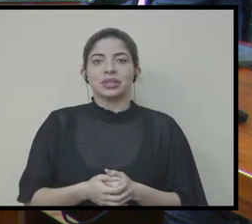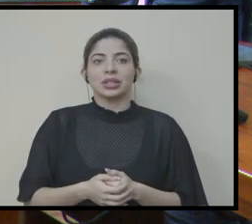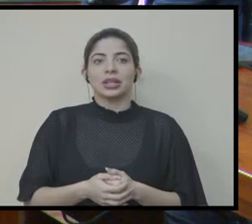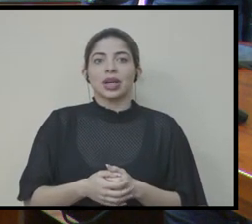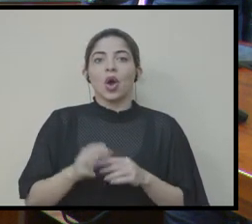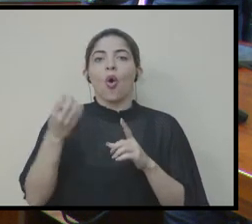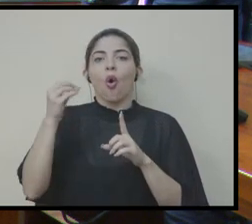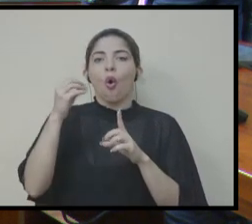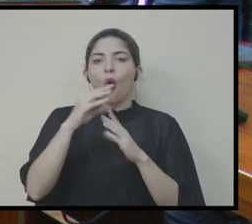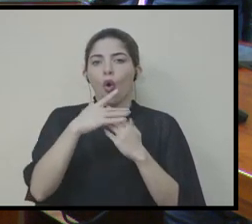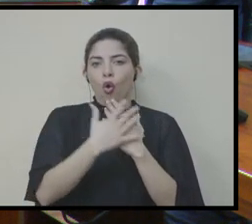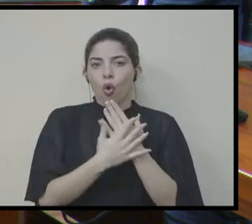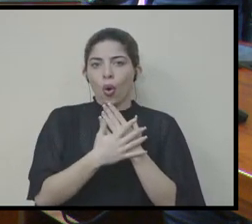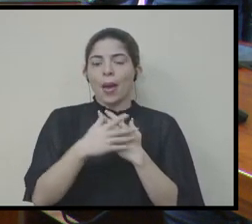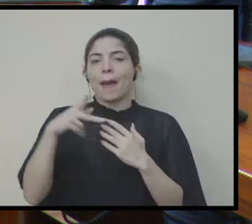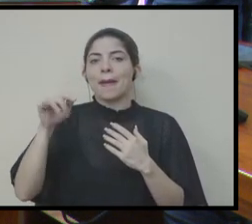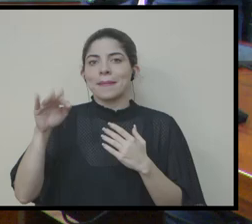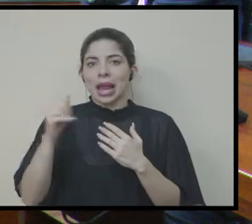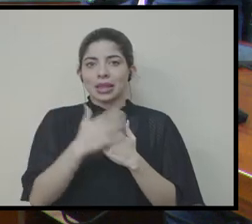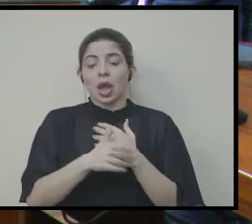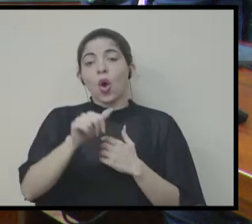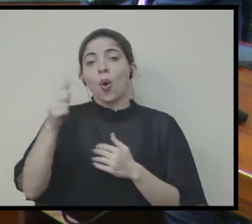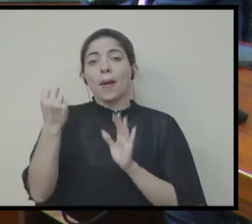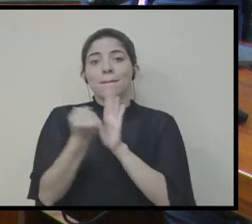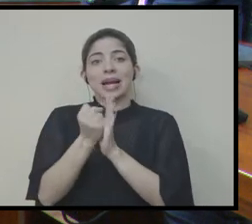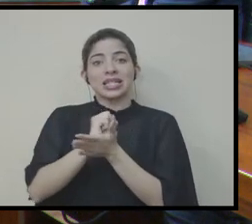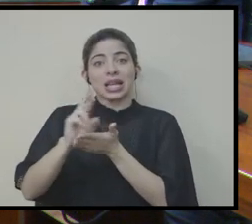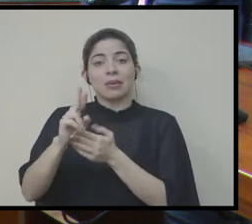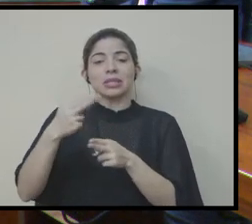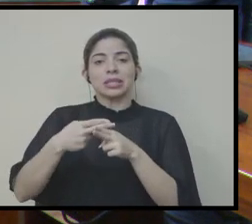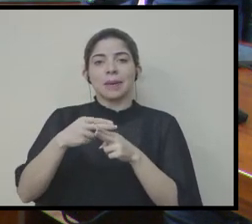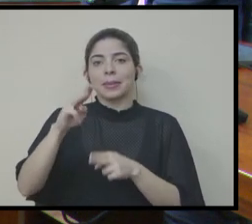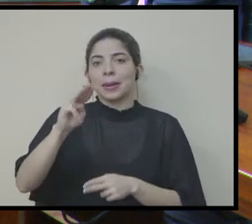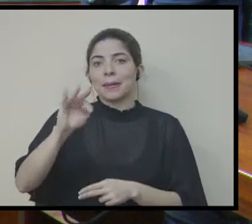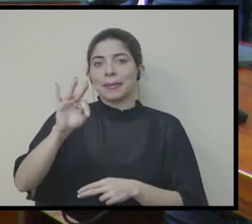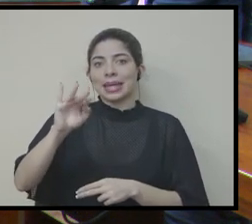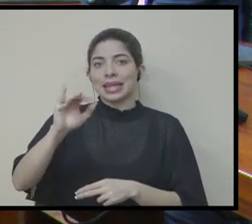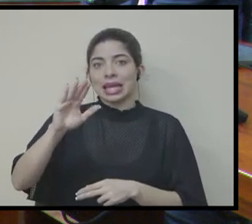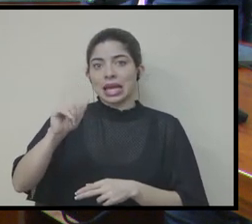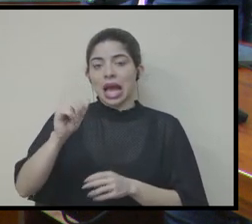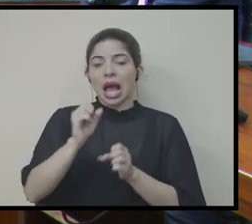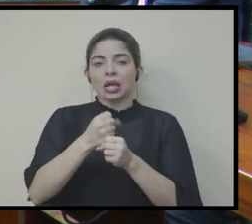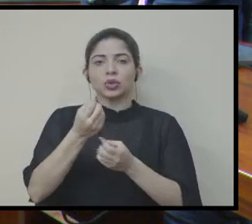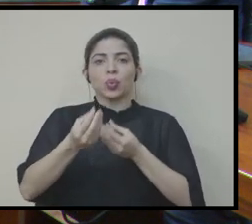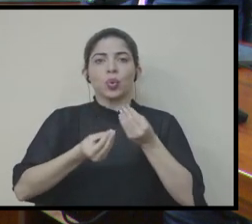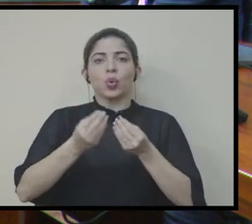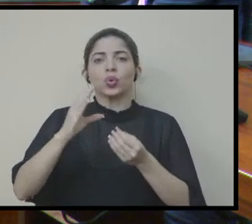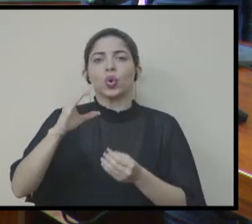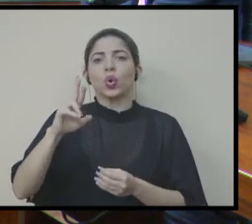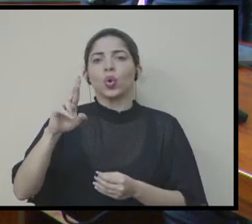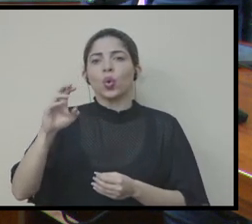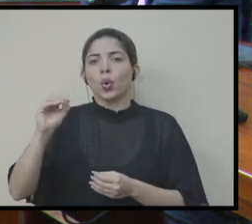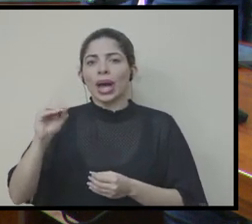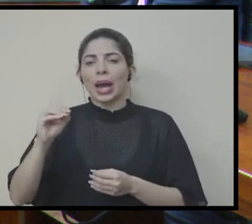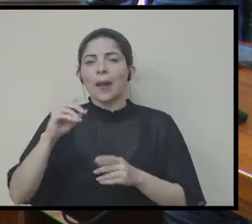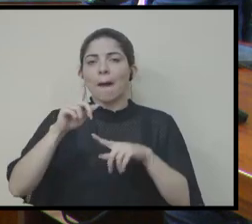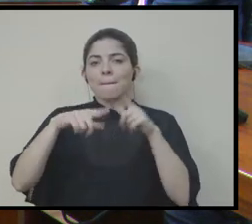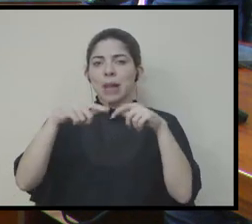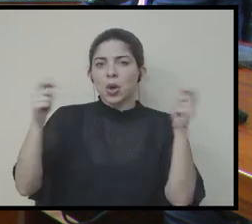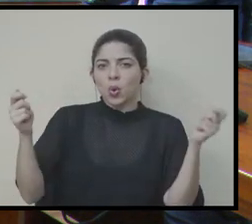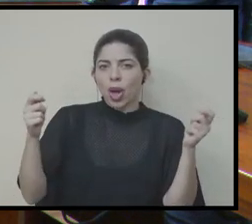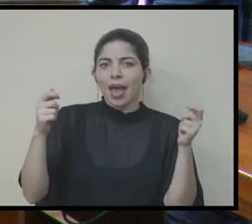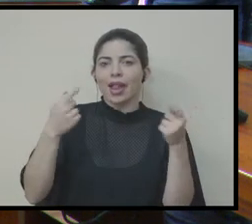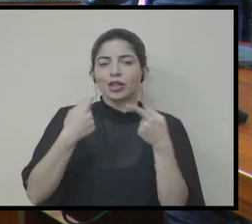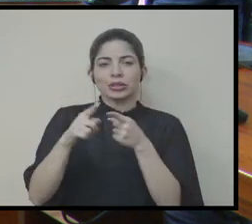con baño en oro y plata. Y a otra marca ramonense que se llama Mítica, que trabajan productos en cuero, pañuelos y